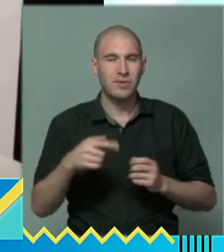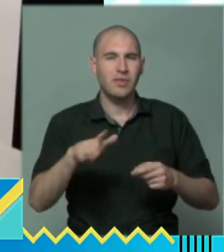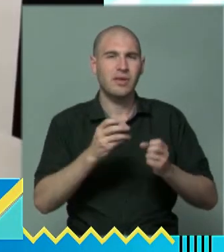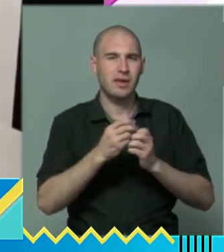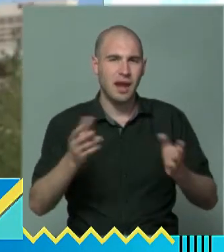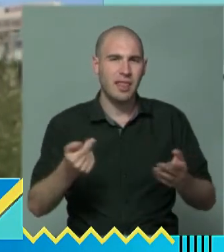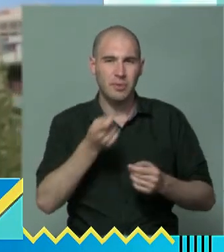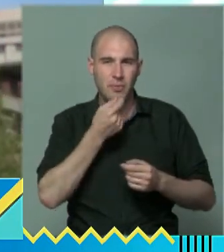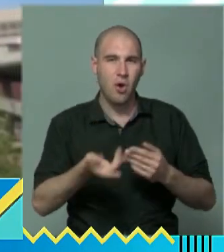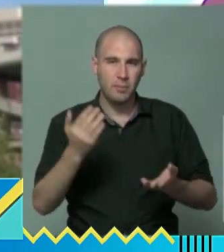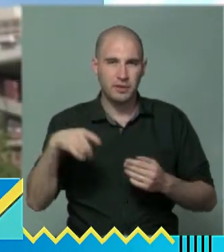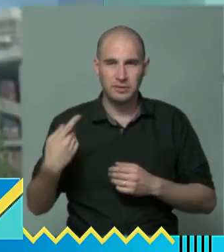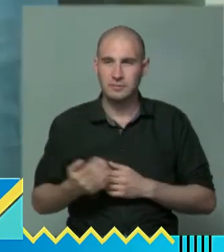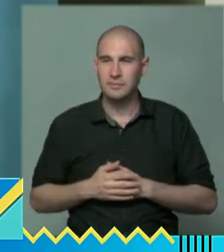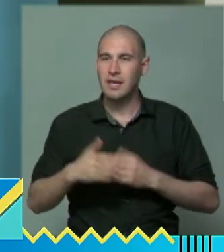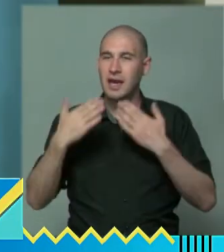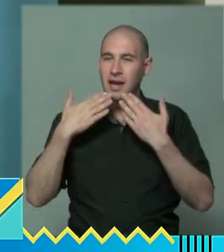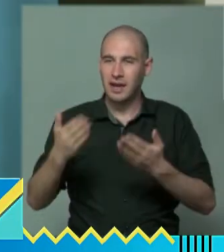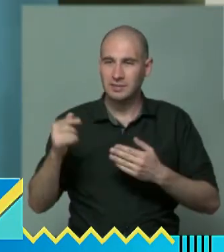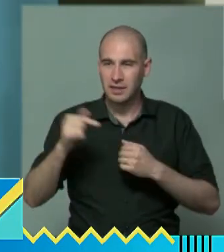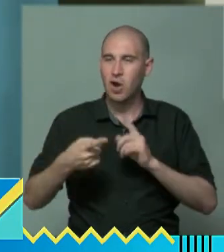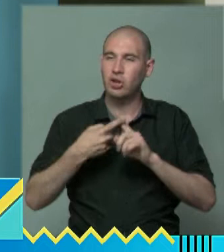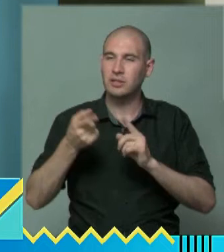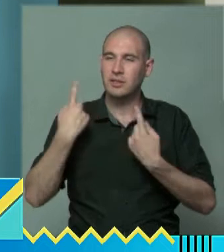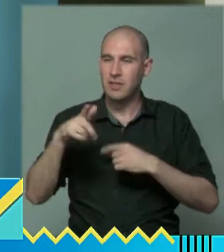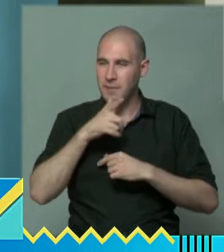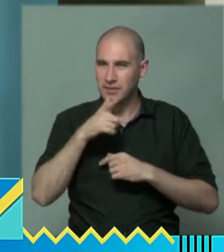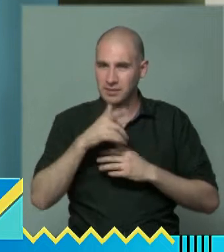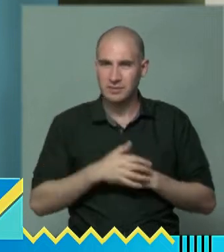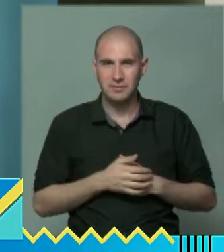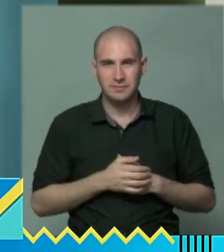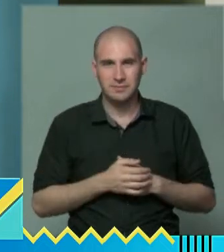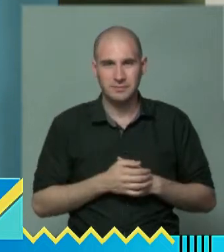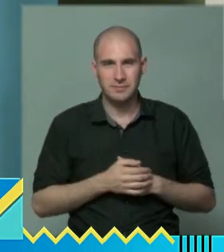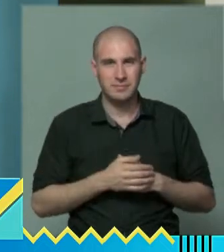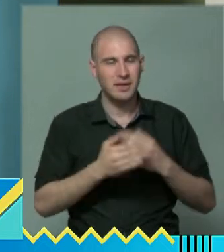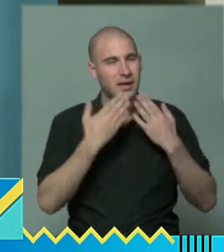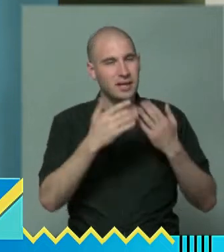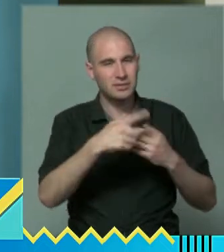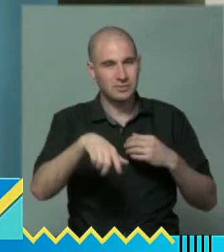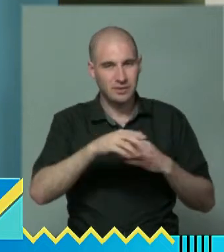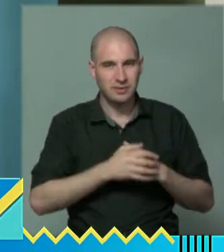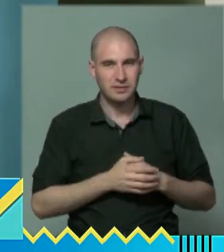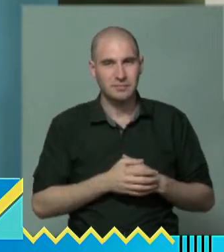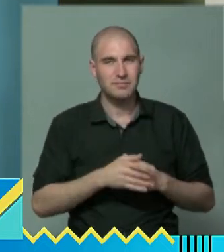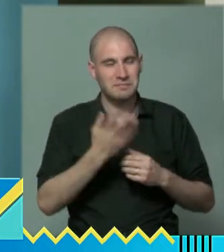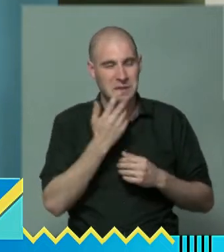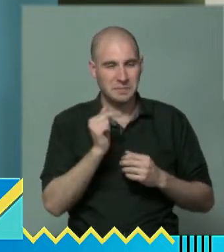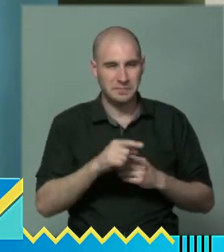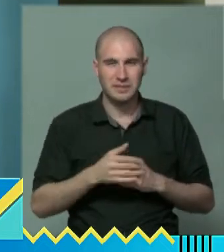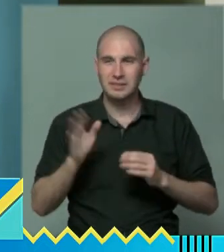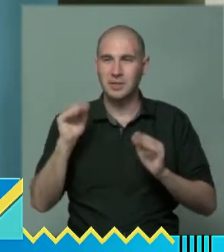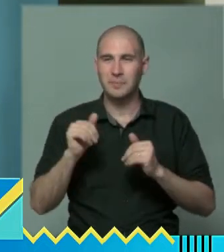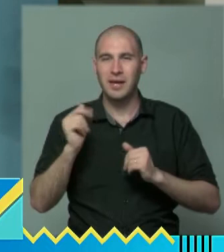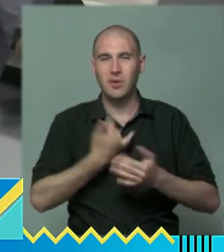de integridad. Bien, Jimena, agradecerte por este contacto con Distintos Parecidos. No, muchísimas gracias a ustedes. Será un placer. Hasta